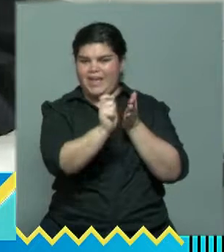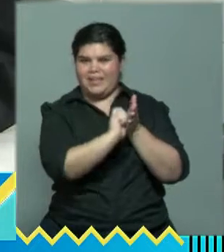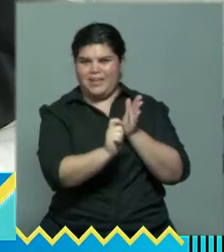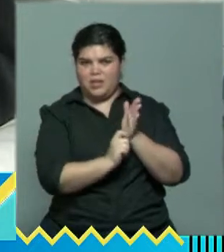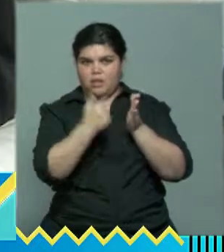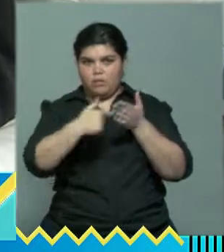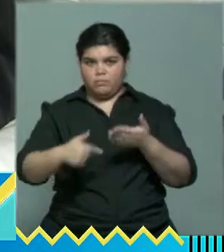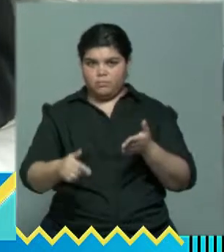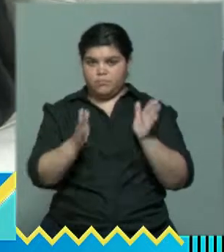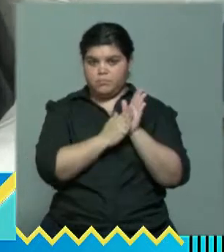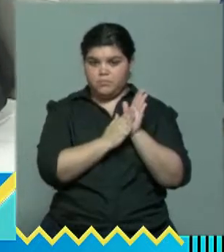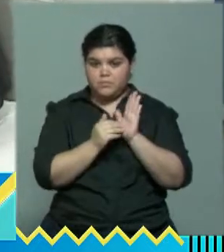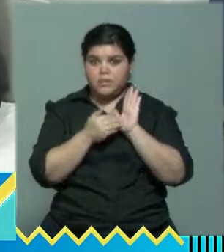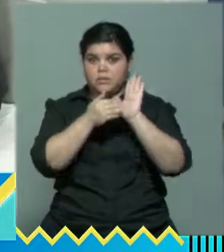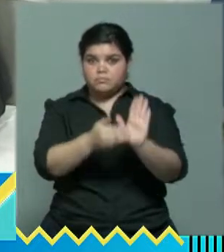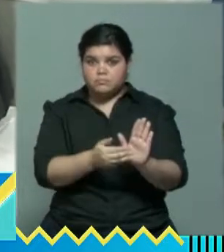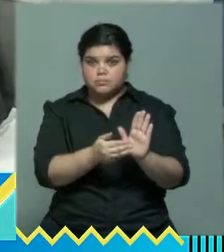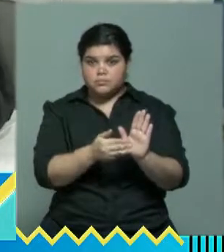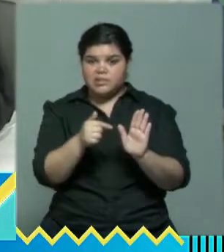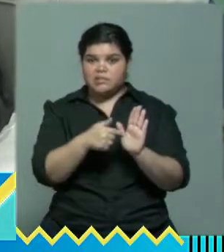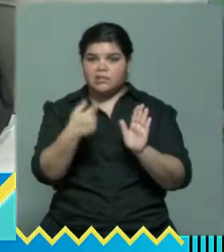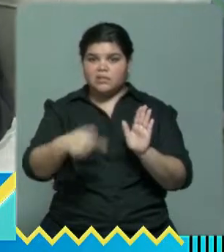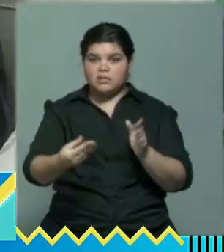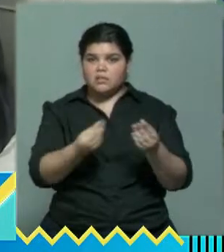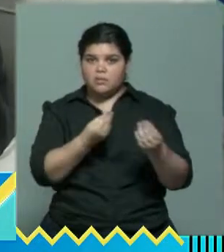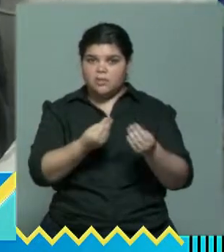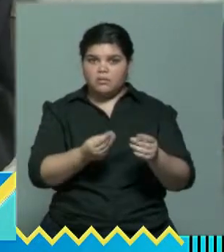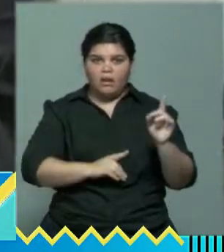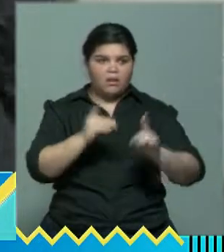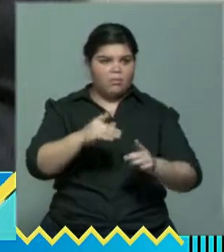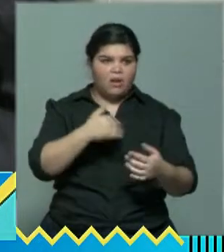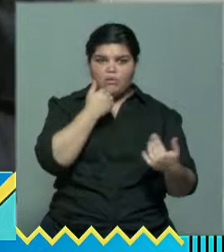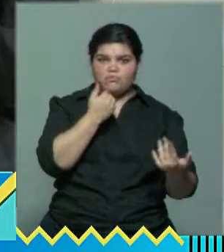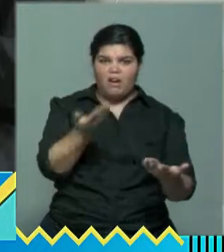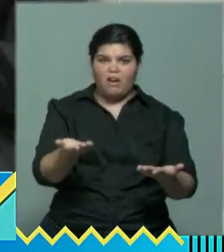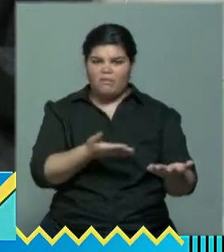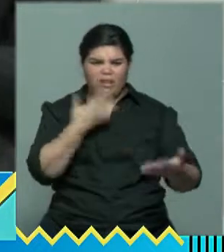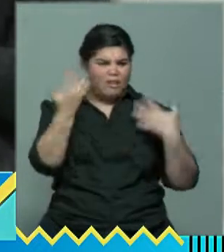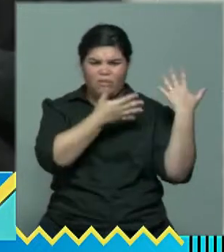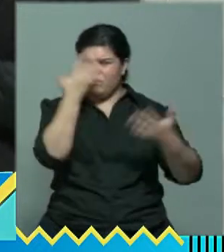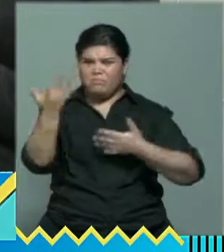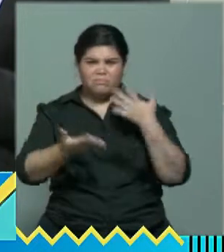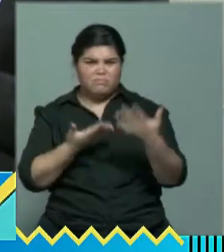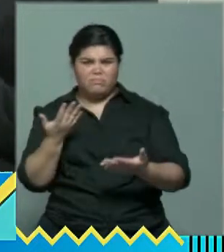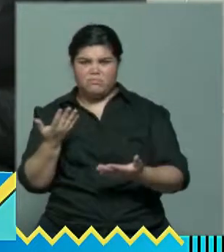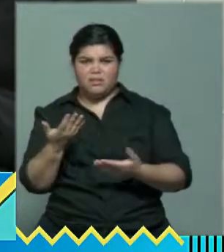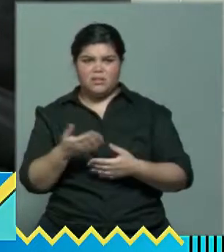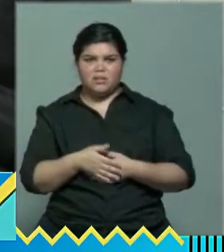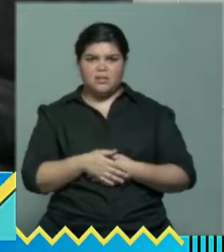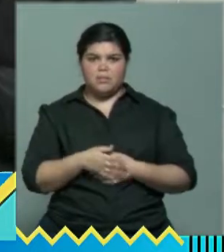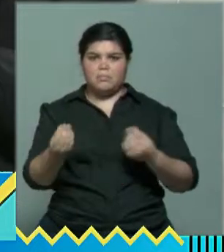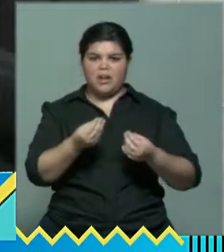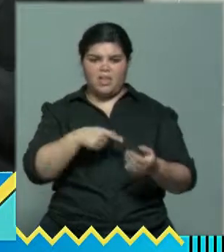que llevarlo al terreno. Había muchas cosas que eran cabos sueltos, desordenado para poder implementar